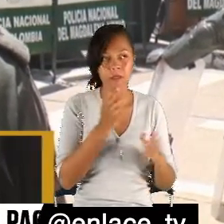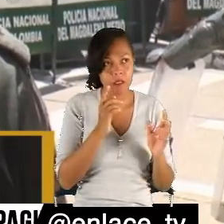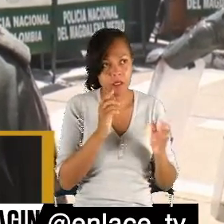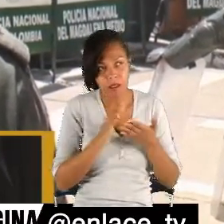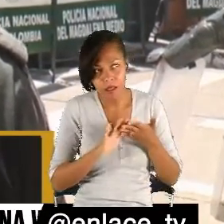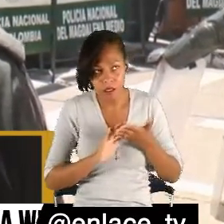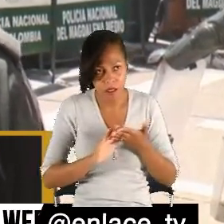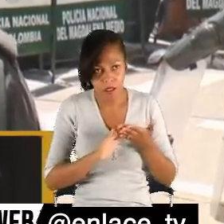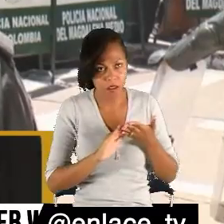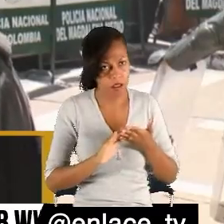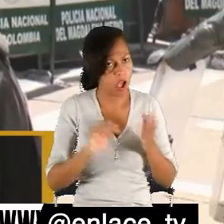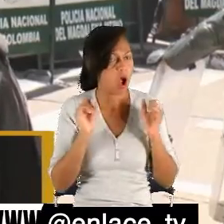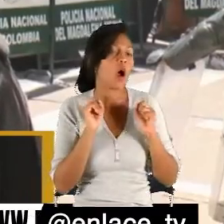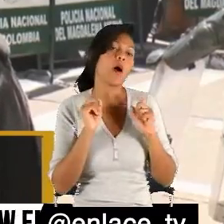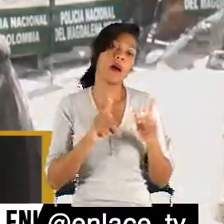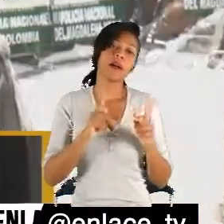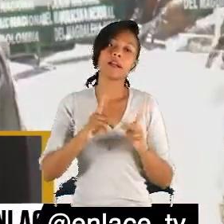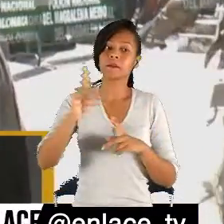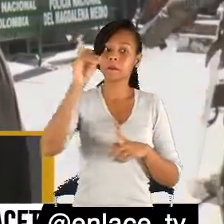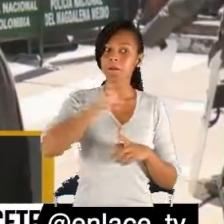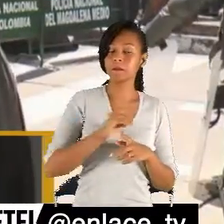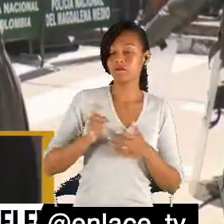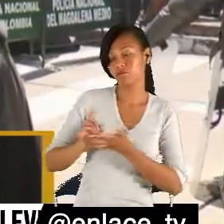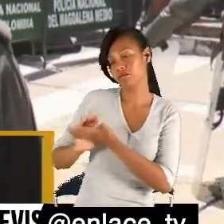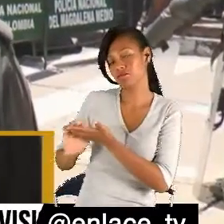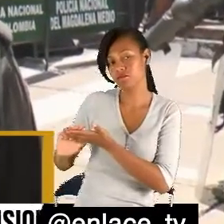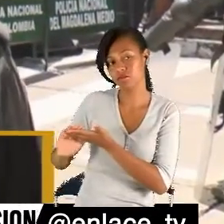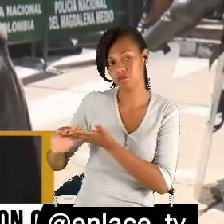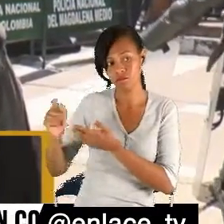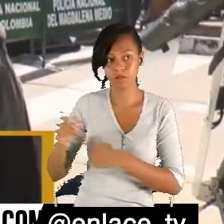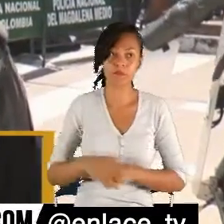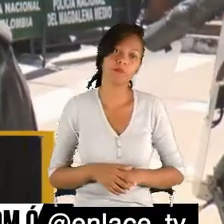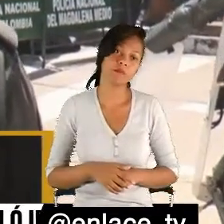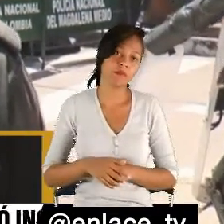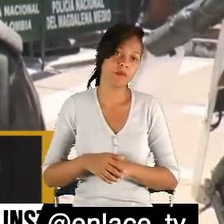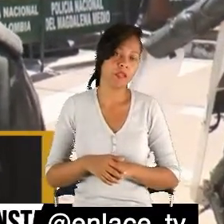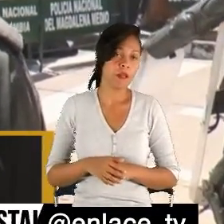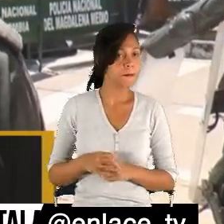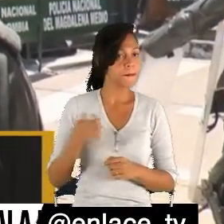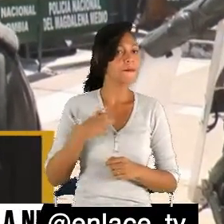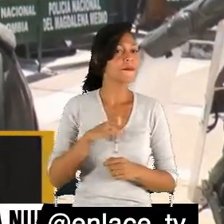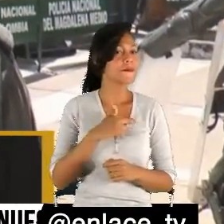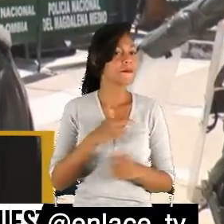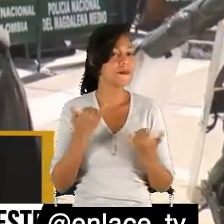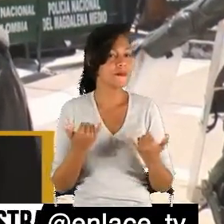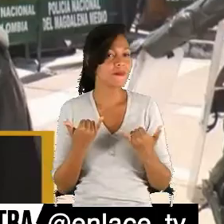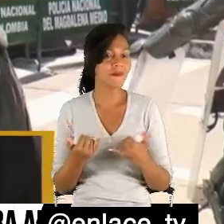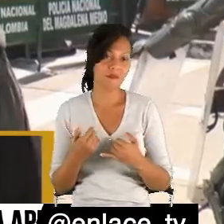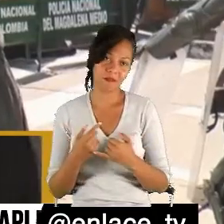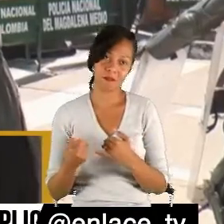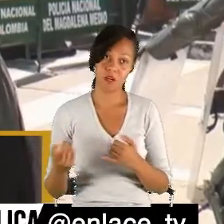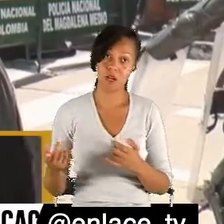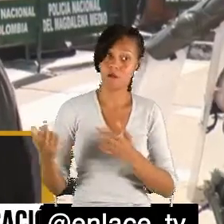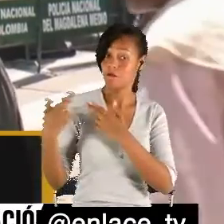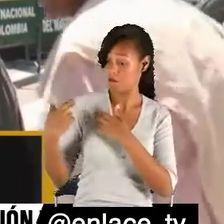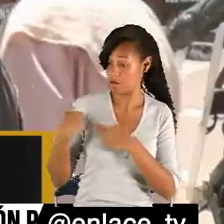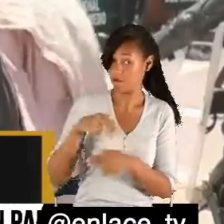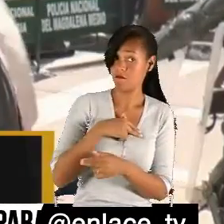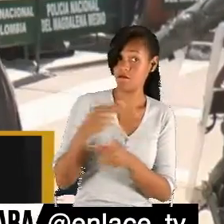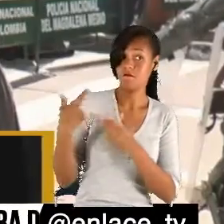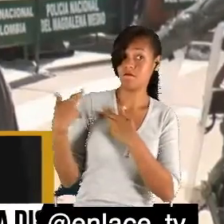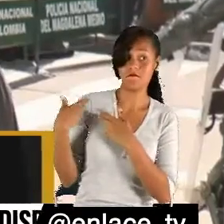acciones correspondientes para mitigar esa situación sin lugar a dudas pues estamos absorbiendo una situación que no es del resorte nosotros como